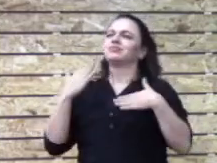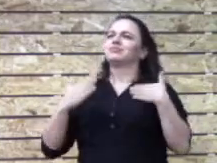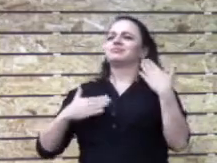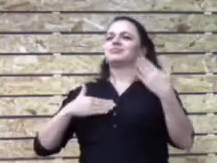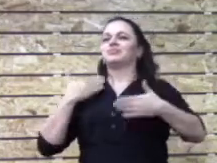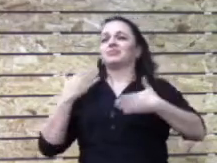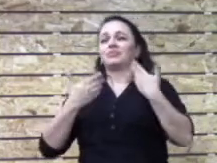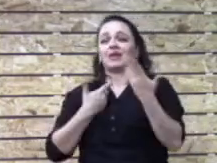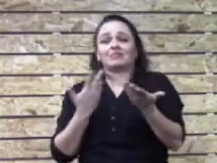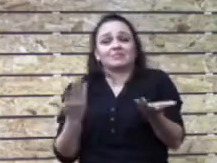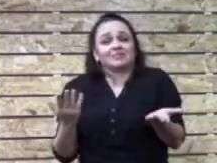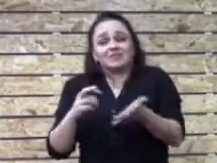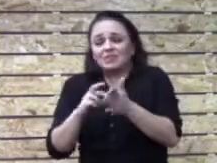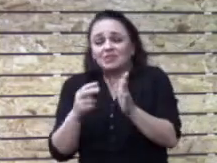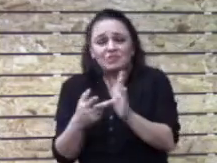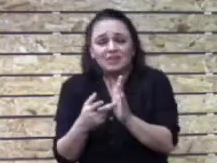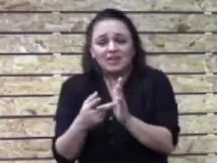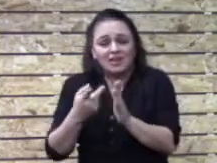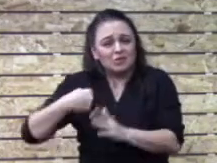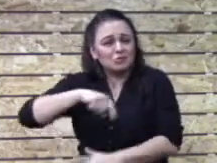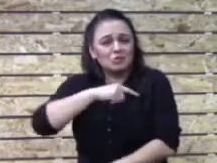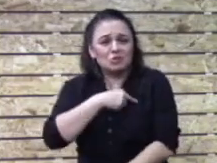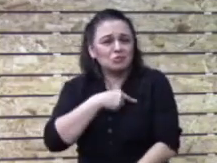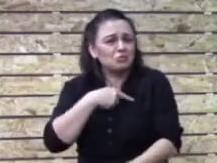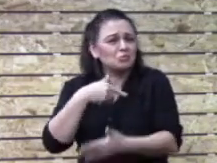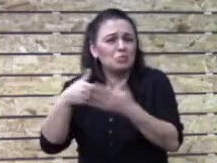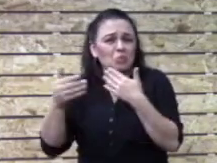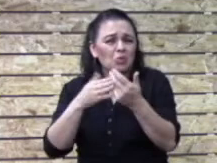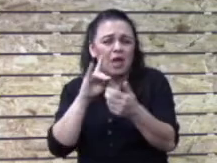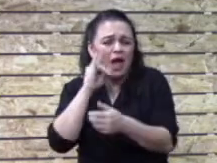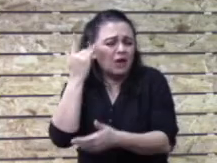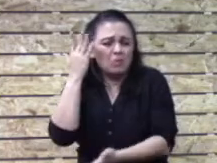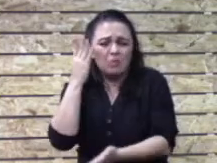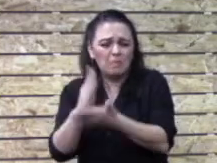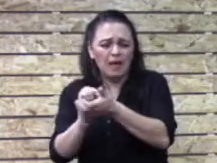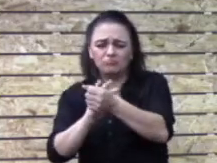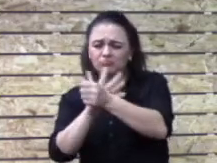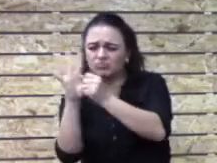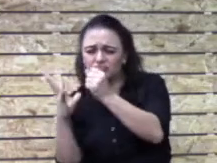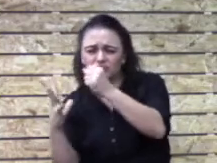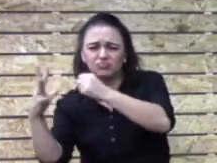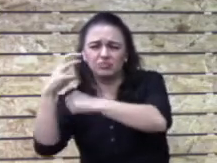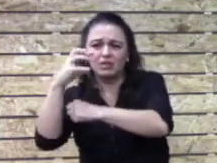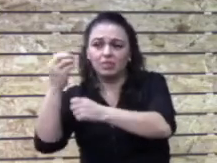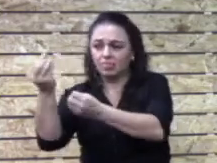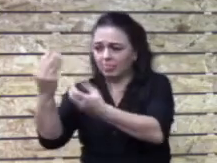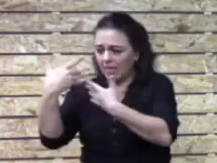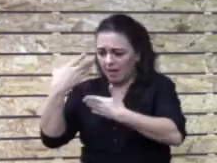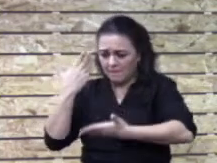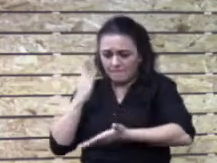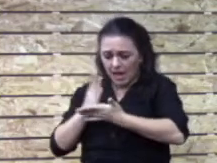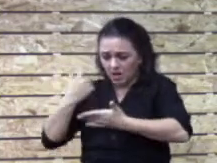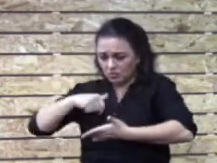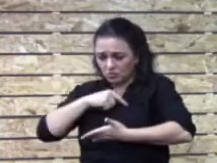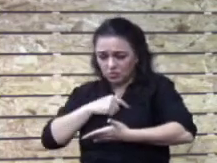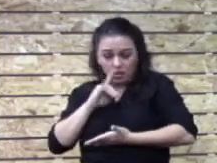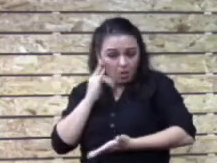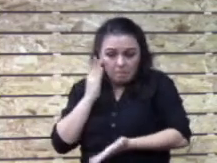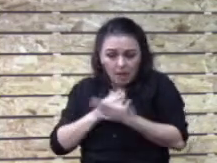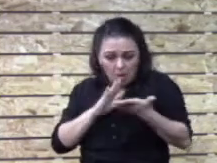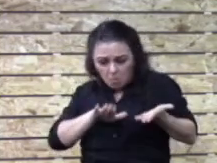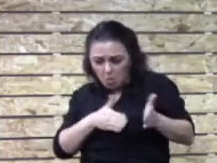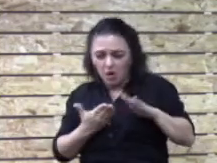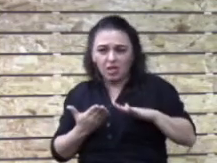saber que aun si nos contagiáramos y muriéramos en medio de esta epidemia pandémica, estamos con el Señor,